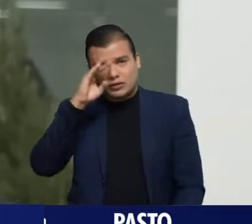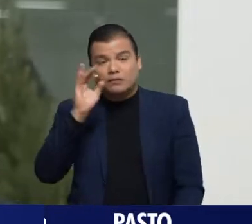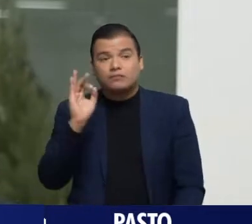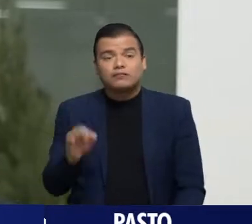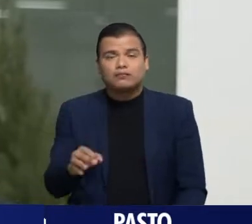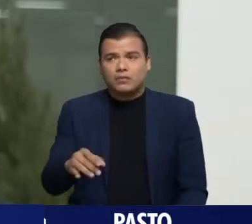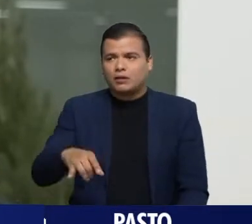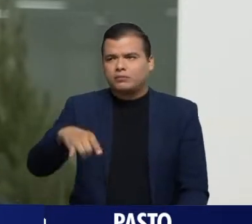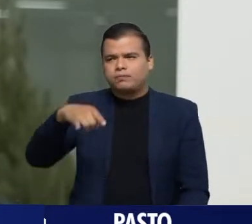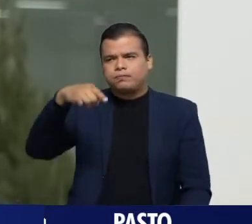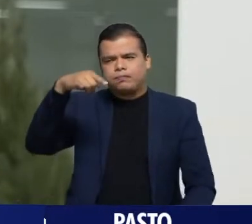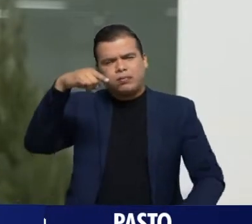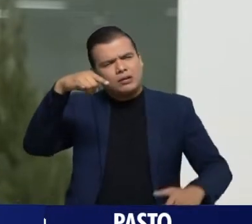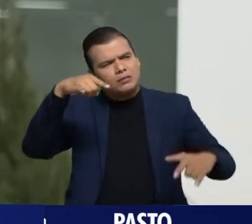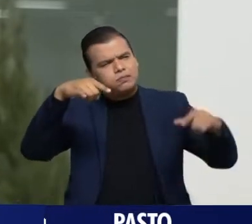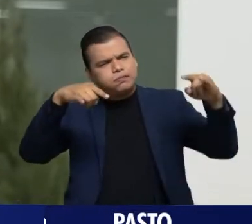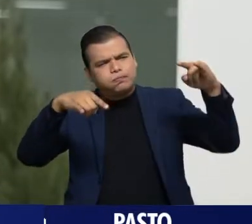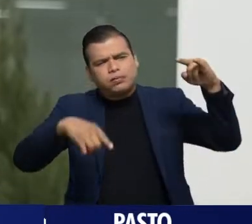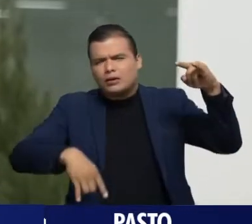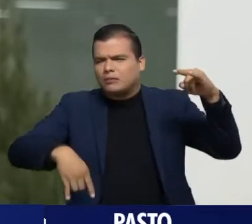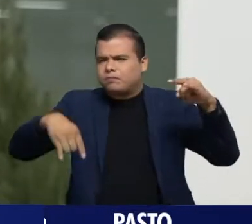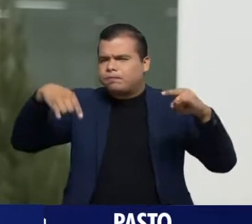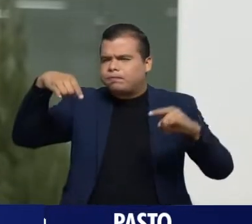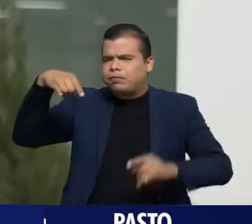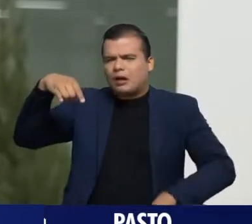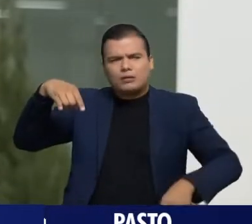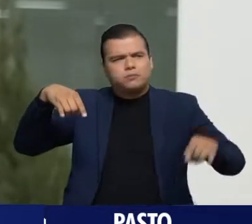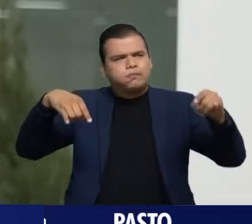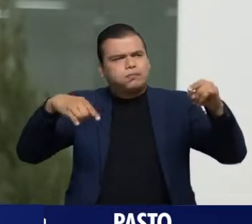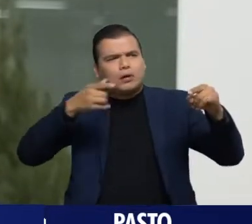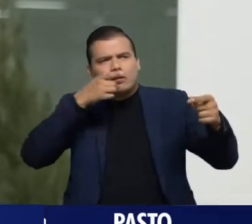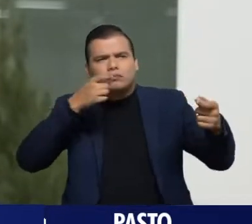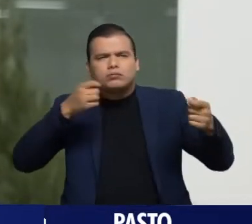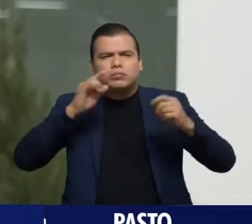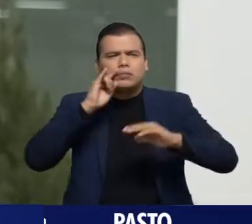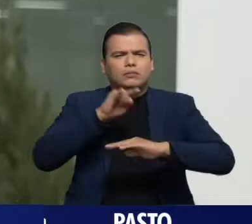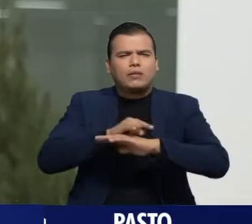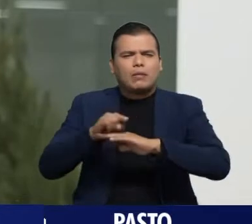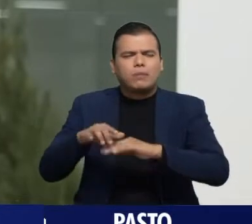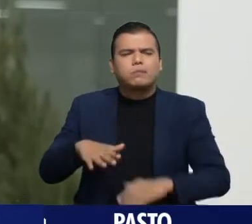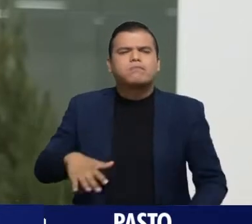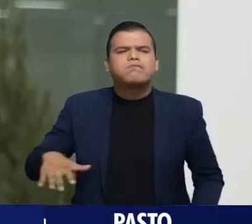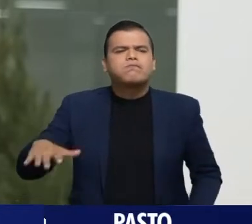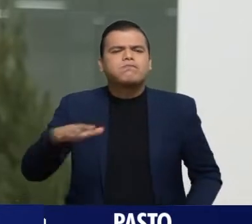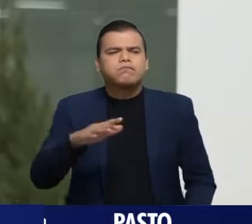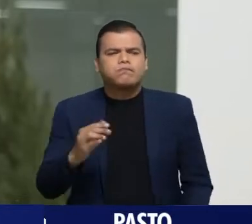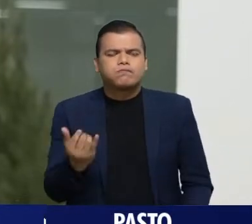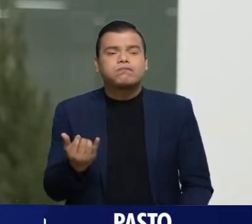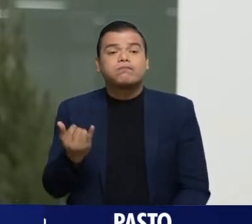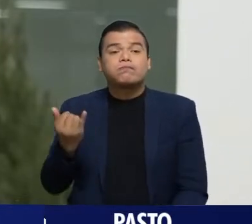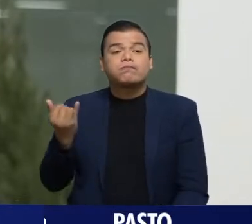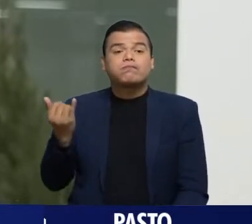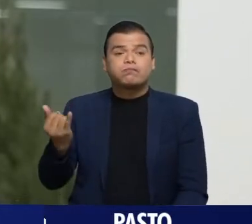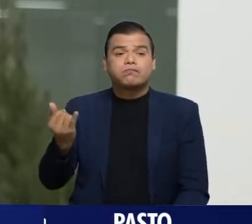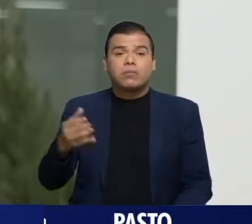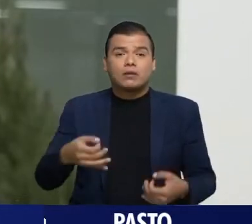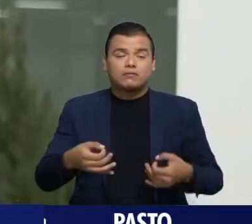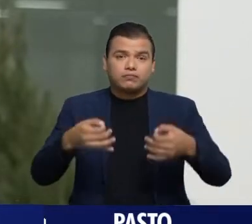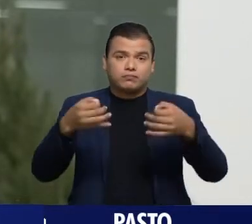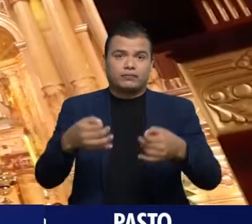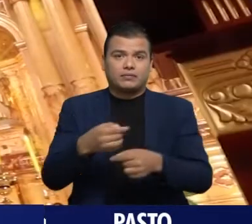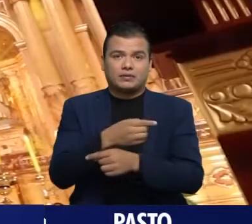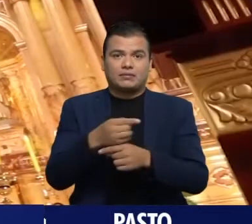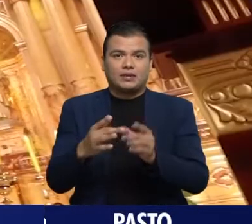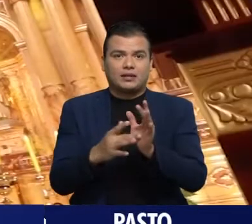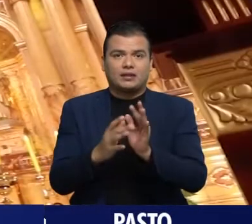vigilando por aire, específicamente toda esta movilización que se está dando en diferentes sectores a raíz de la celebración de